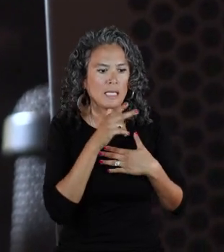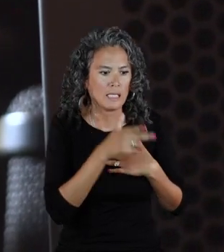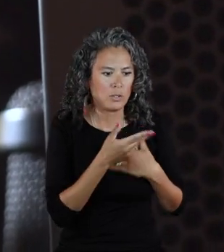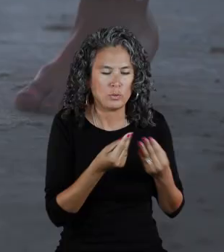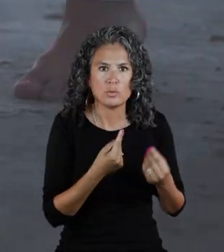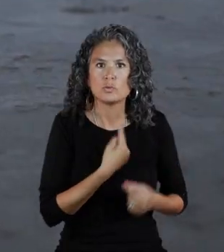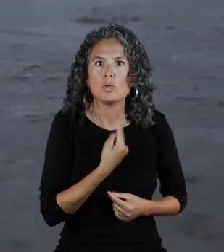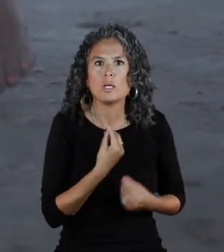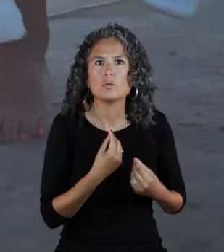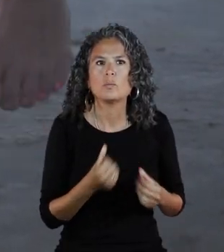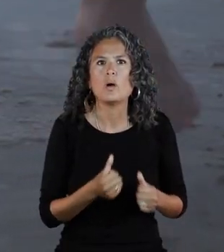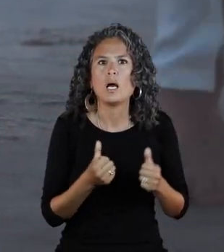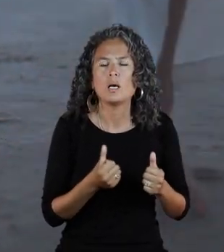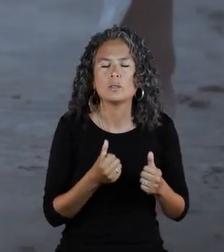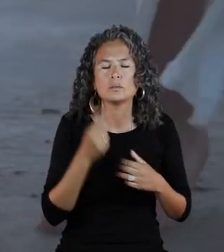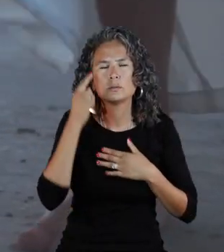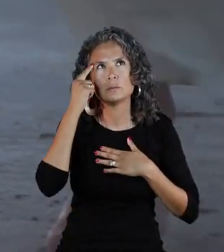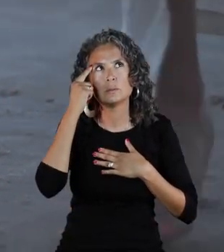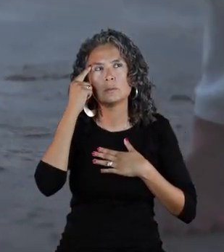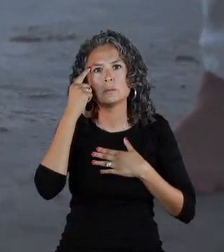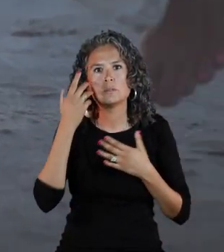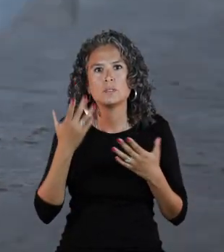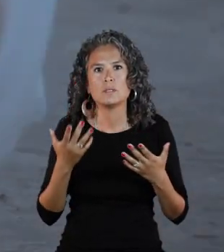Madre sola, ¿cómo hago?